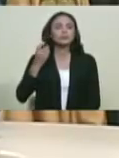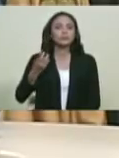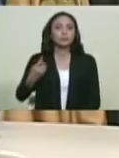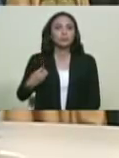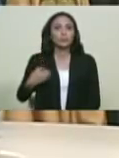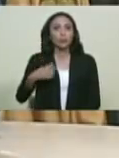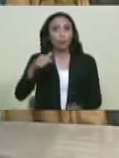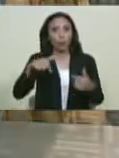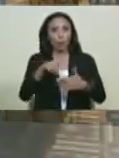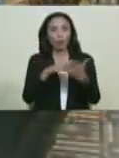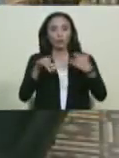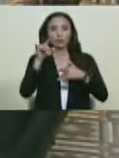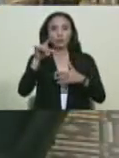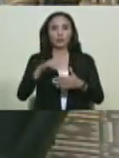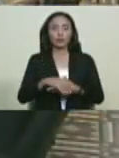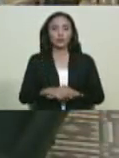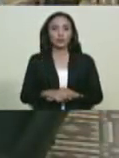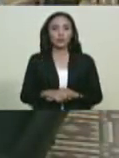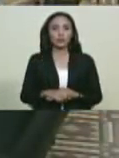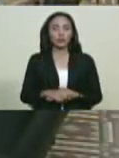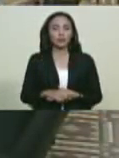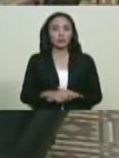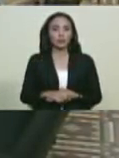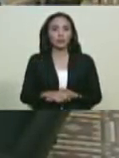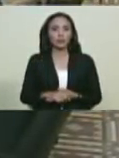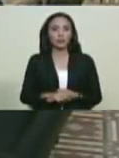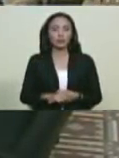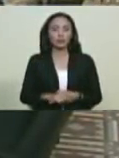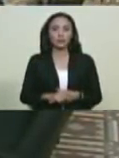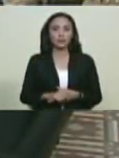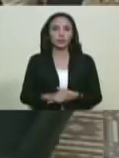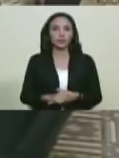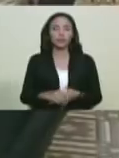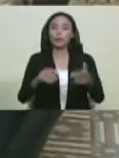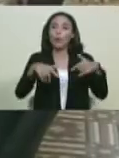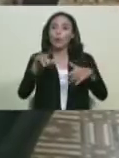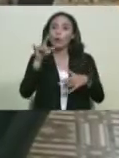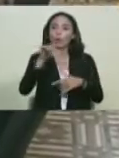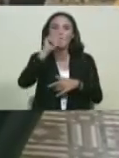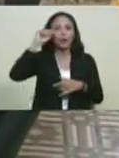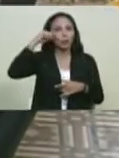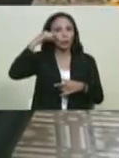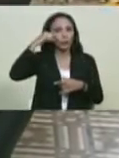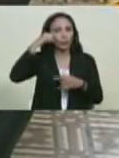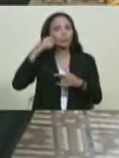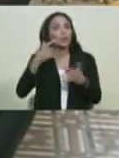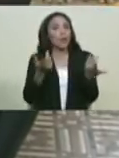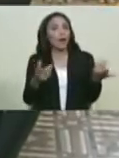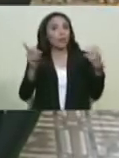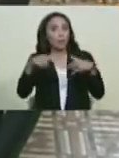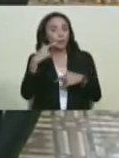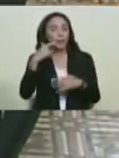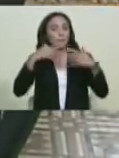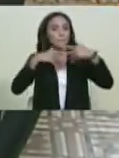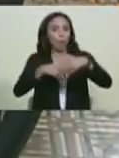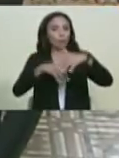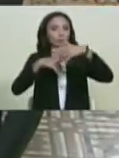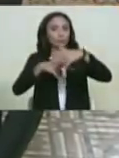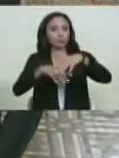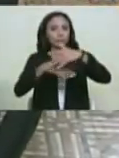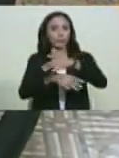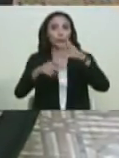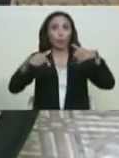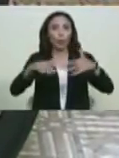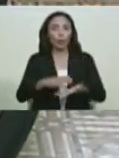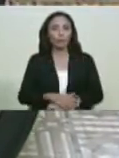comentar hemos visto una de las movilizaciones populares de las